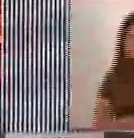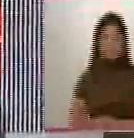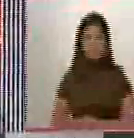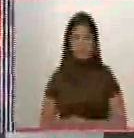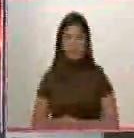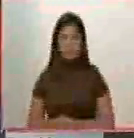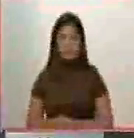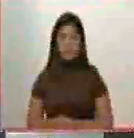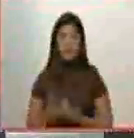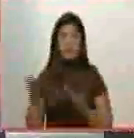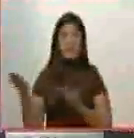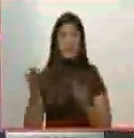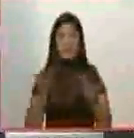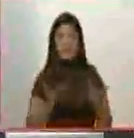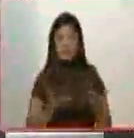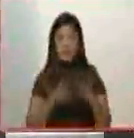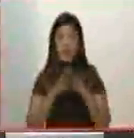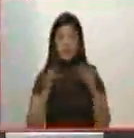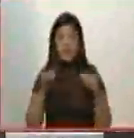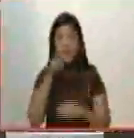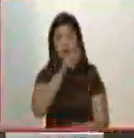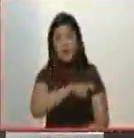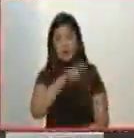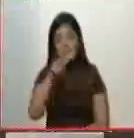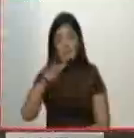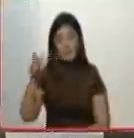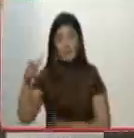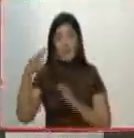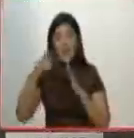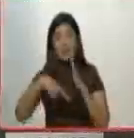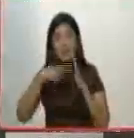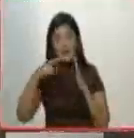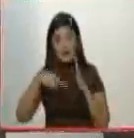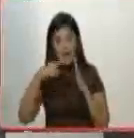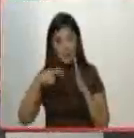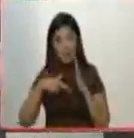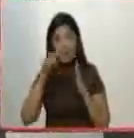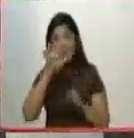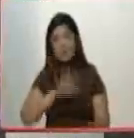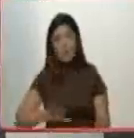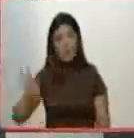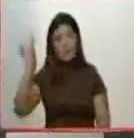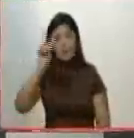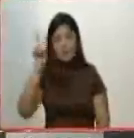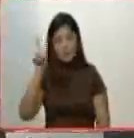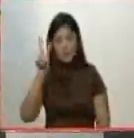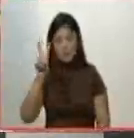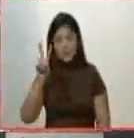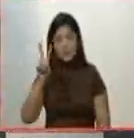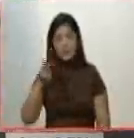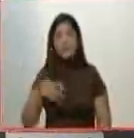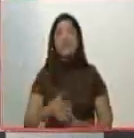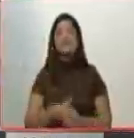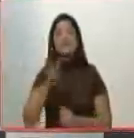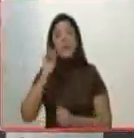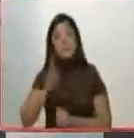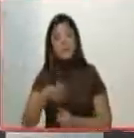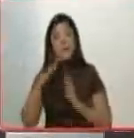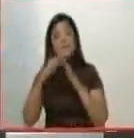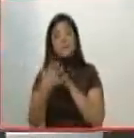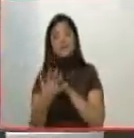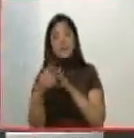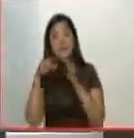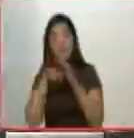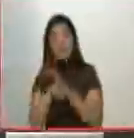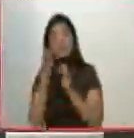país. Le damos la bienvenida a los colaboradores de la misión Barrio Adentro Deportivo,